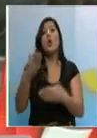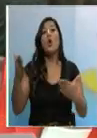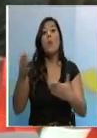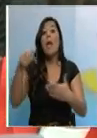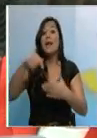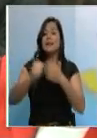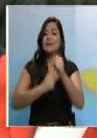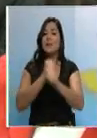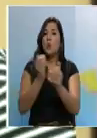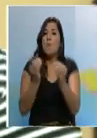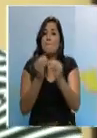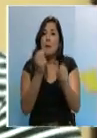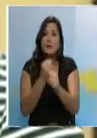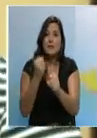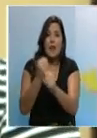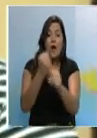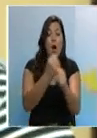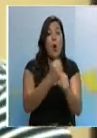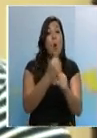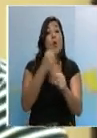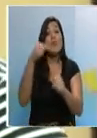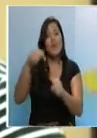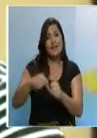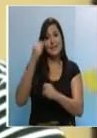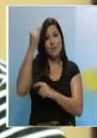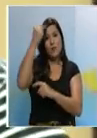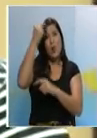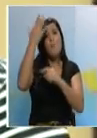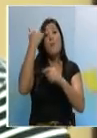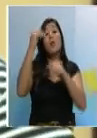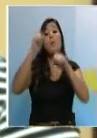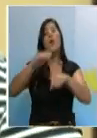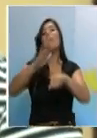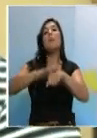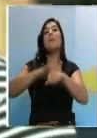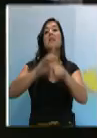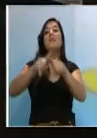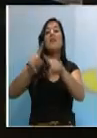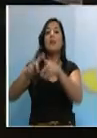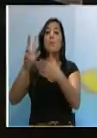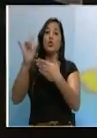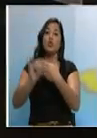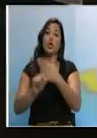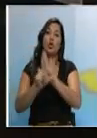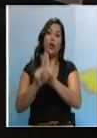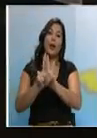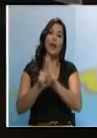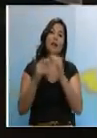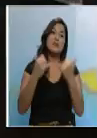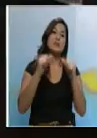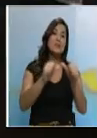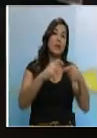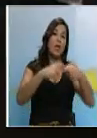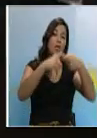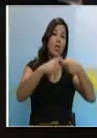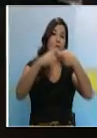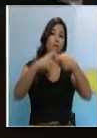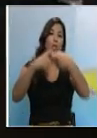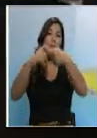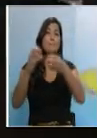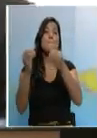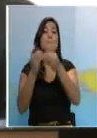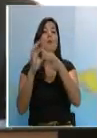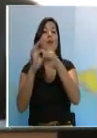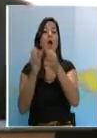más productivo de la administración, pues se podrá aprobar varios proyectos de ley que han quedado pendientes, sobre todo en temas fiscales. Además, están a